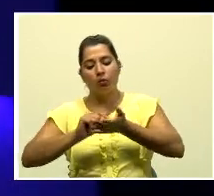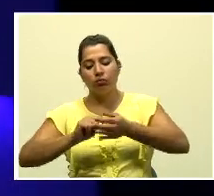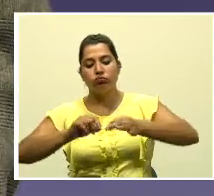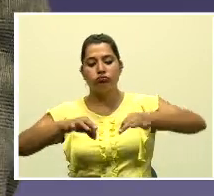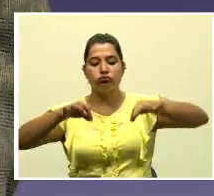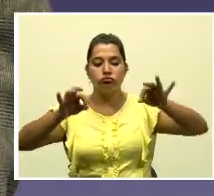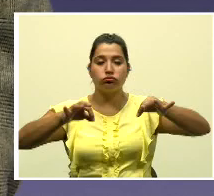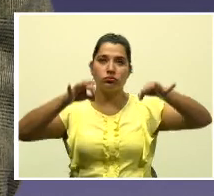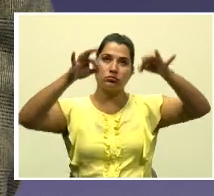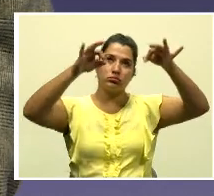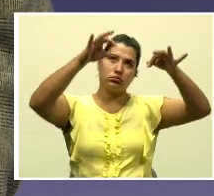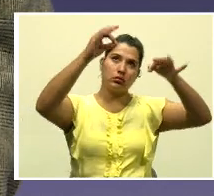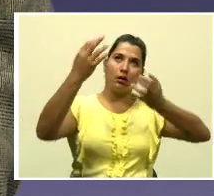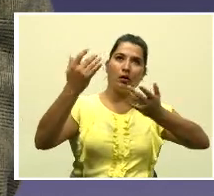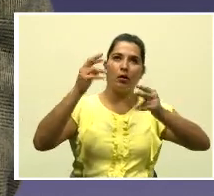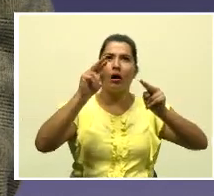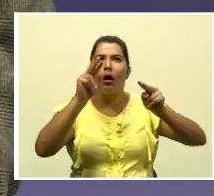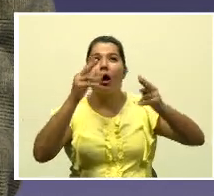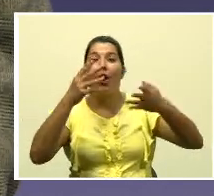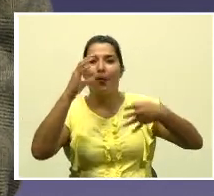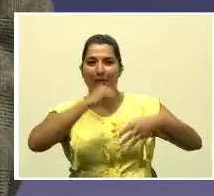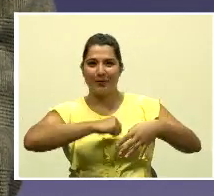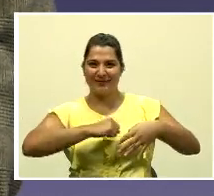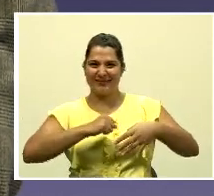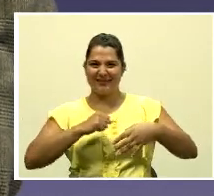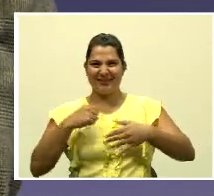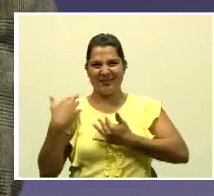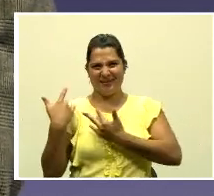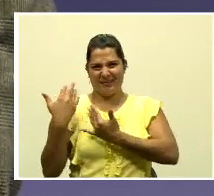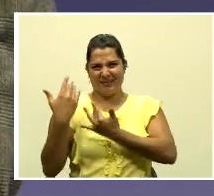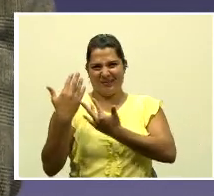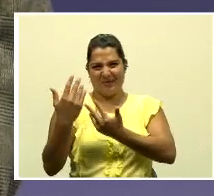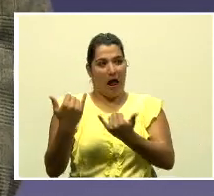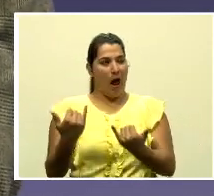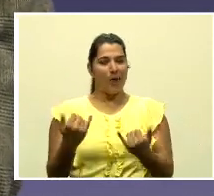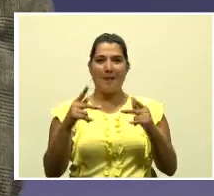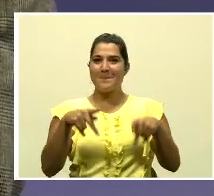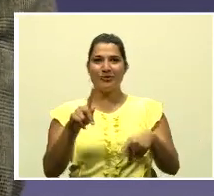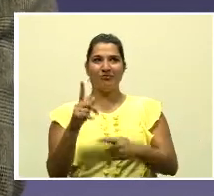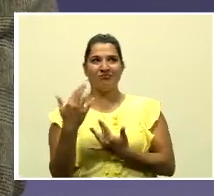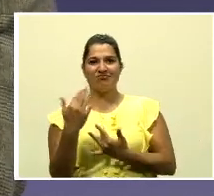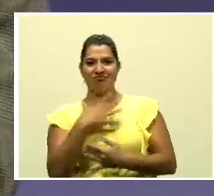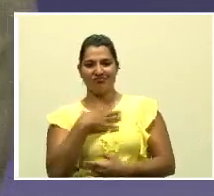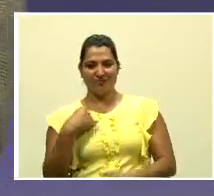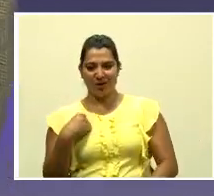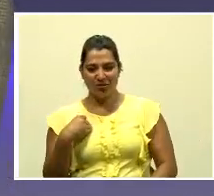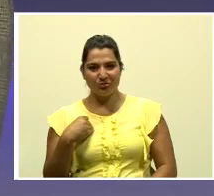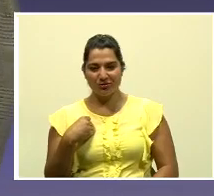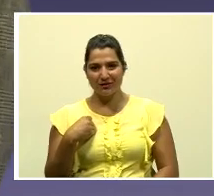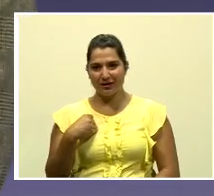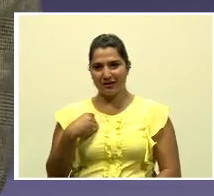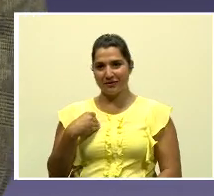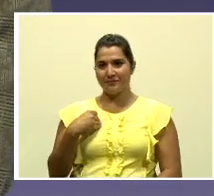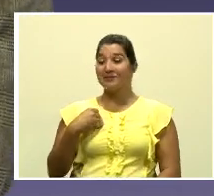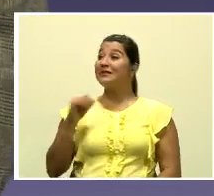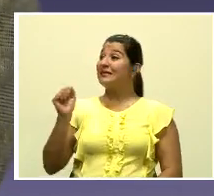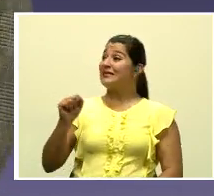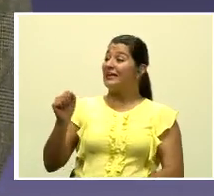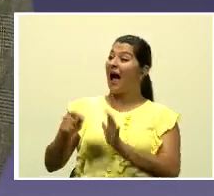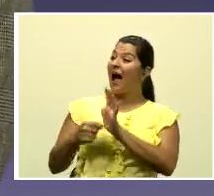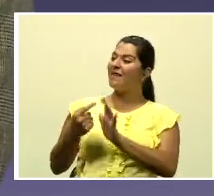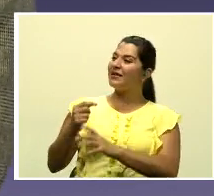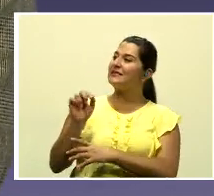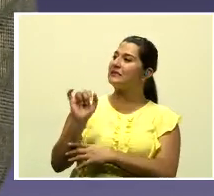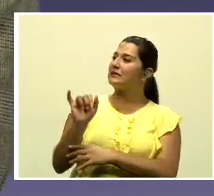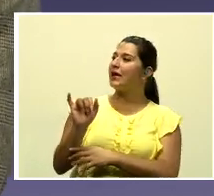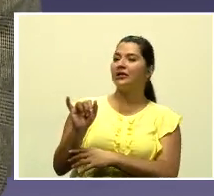Claro. Ahora, esa demora puede prolongarse mucho. Por lo menos en mi caso, porque a veces yo pues